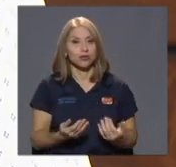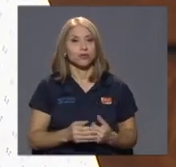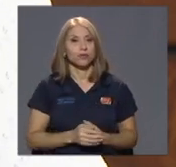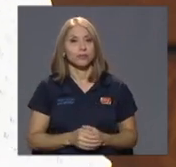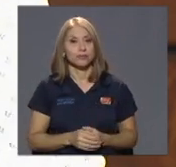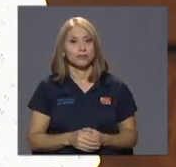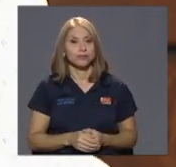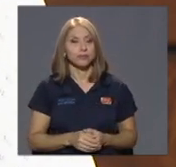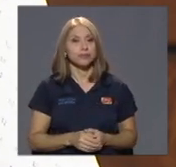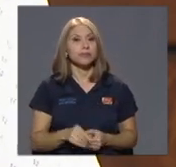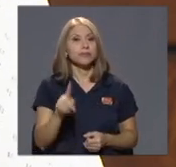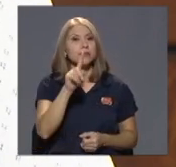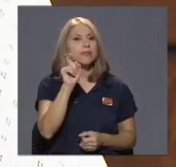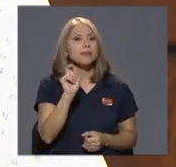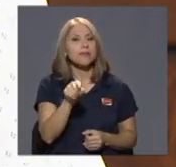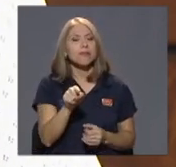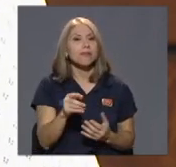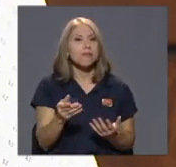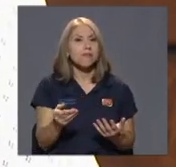Claramente, ¿cuáles son esas?